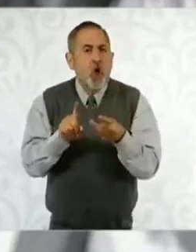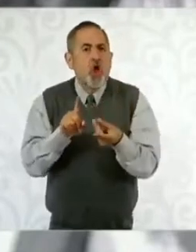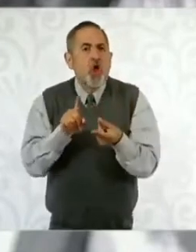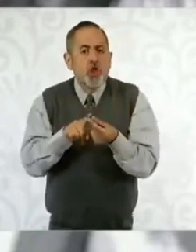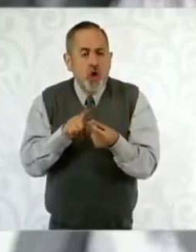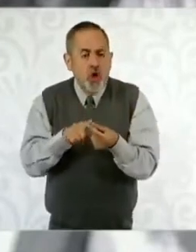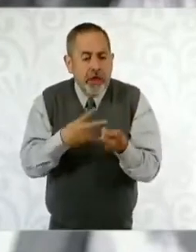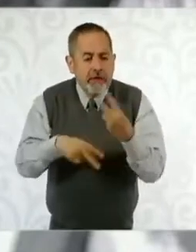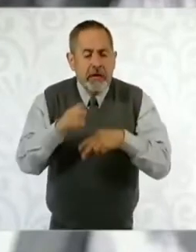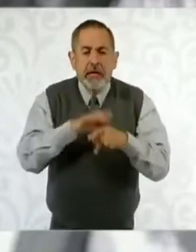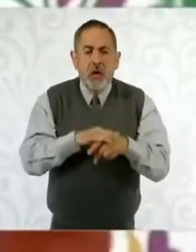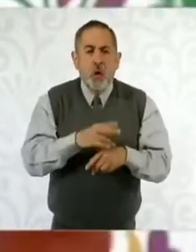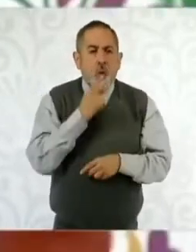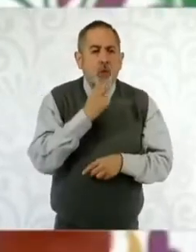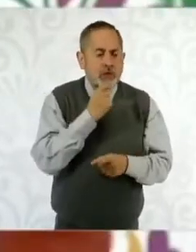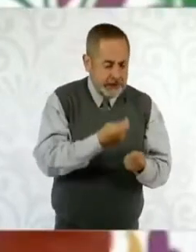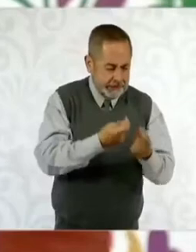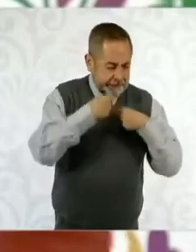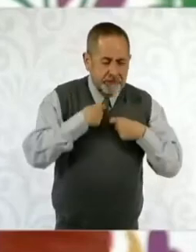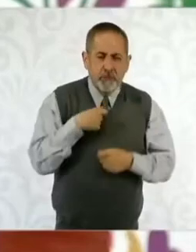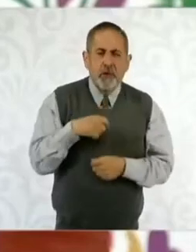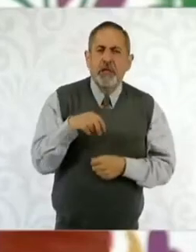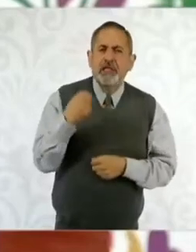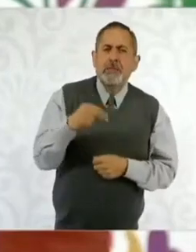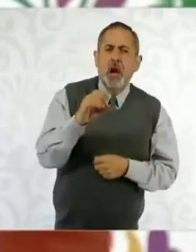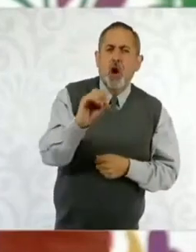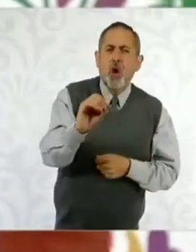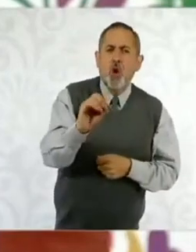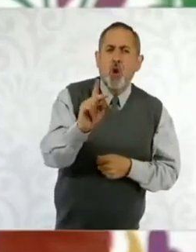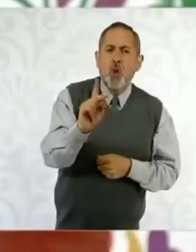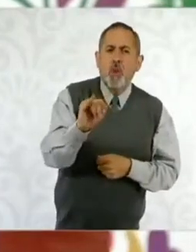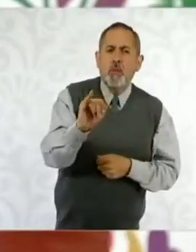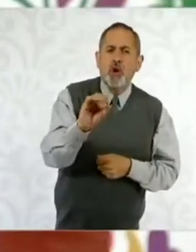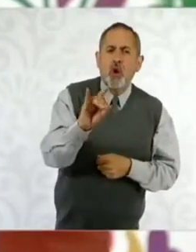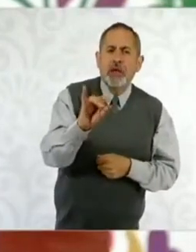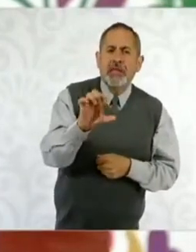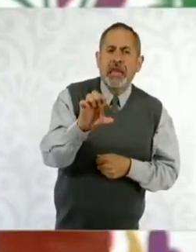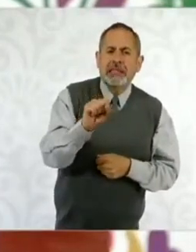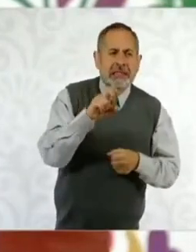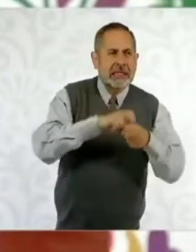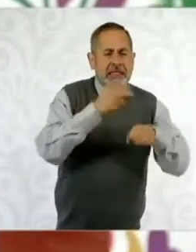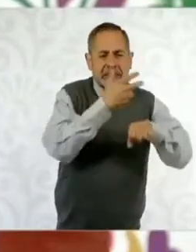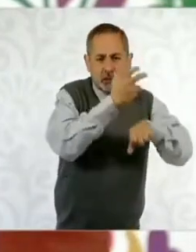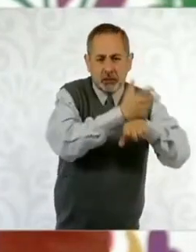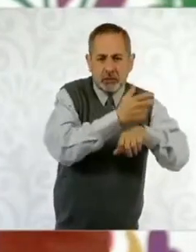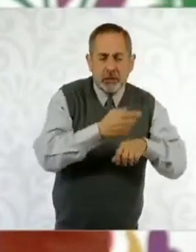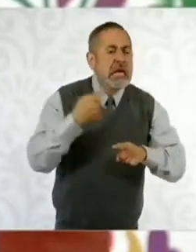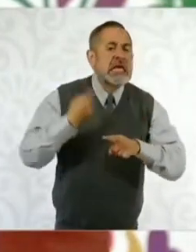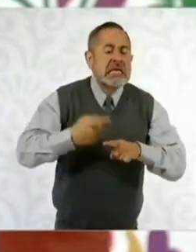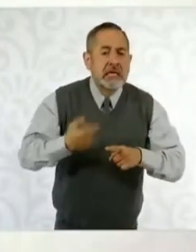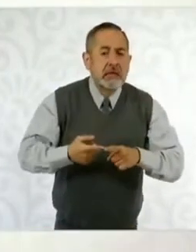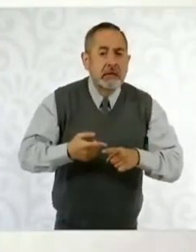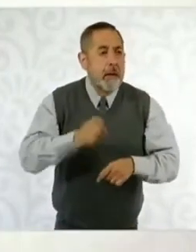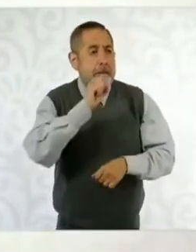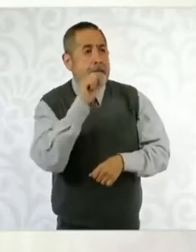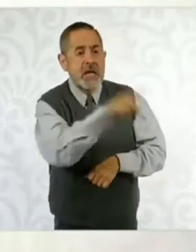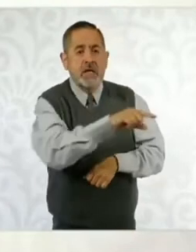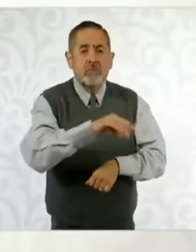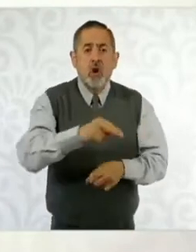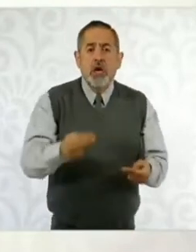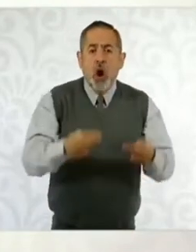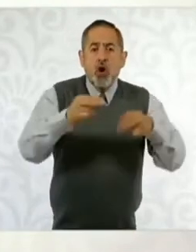de opioides en la sociedad estadounidense? De las farmacéuticas.